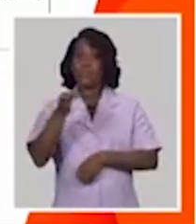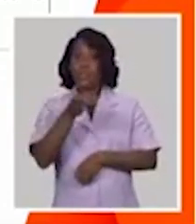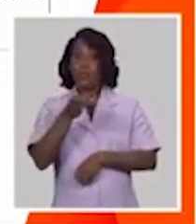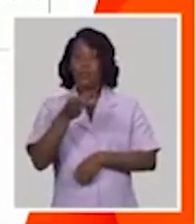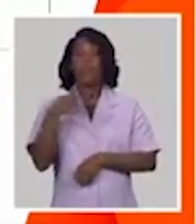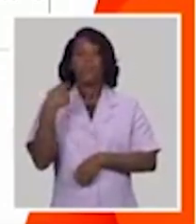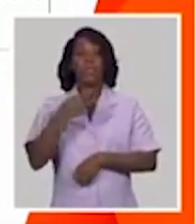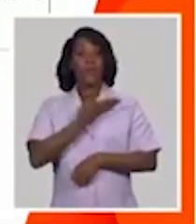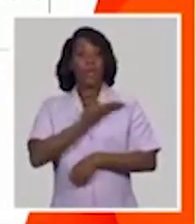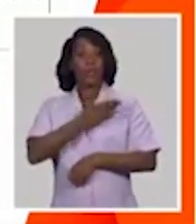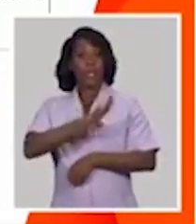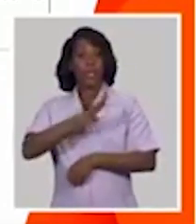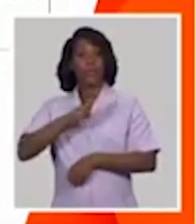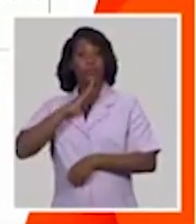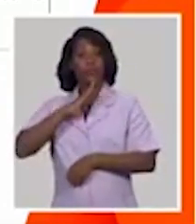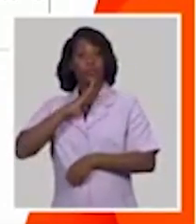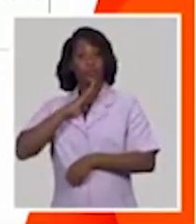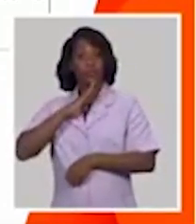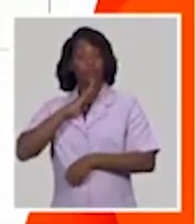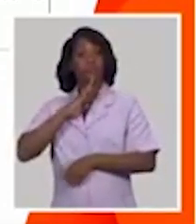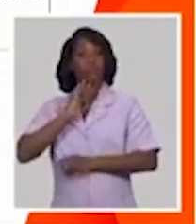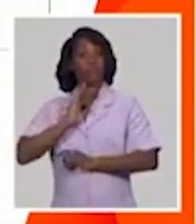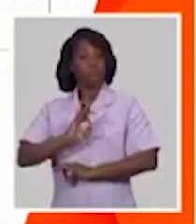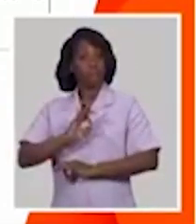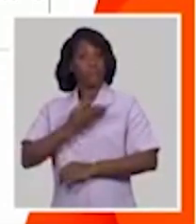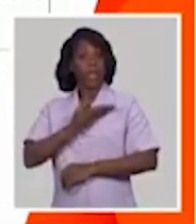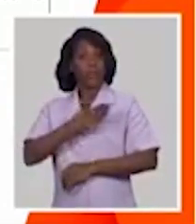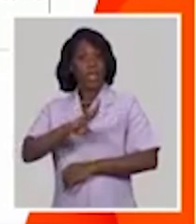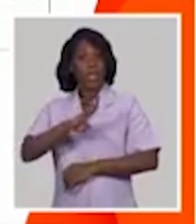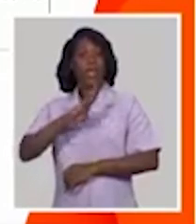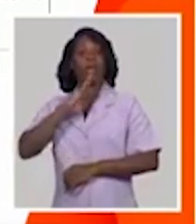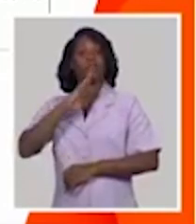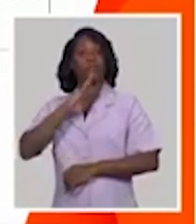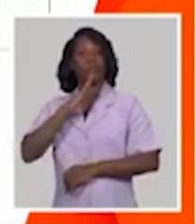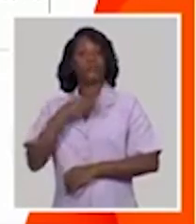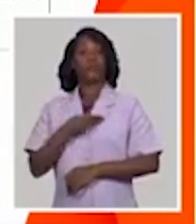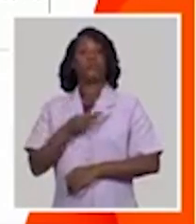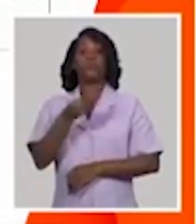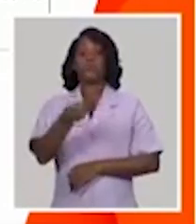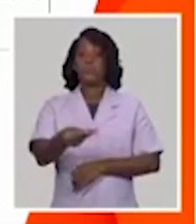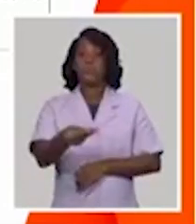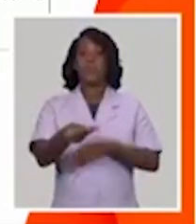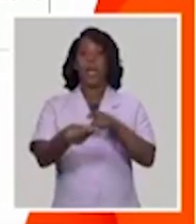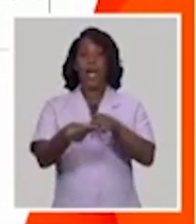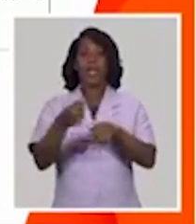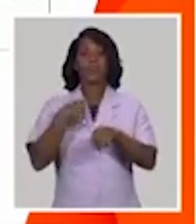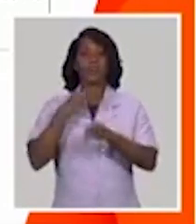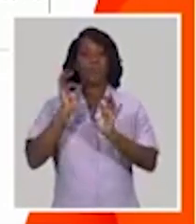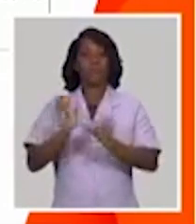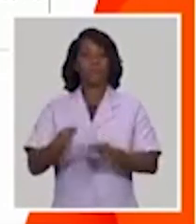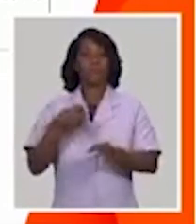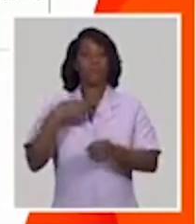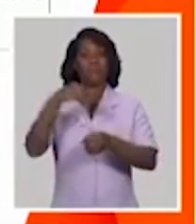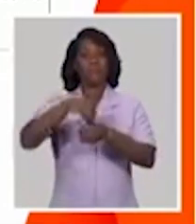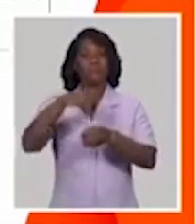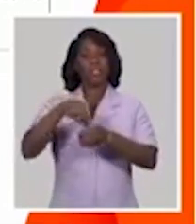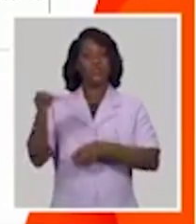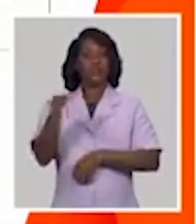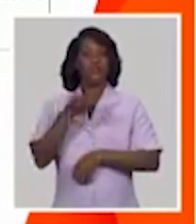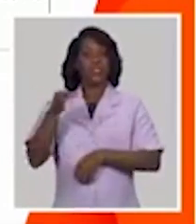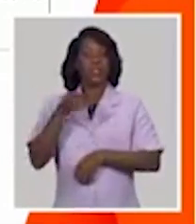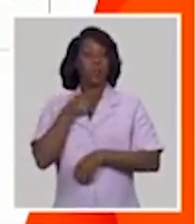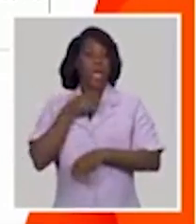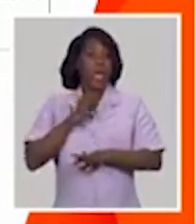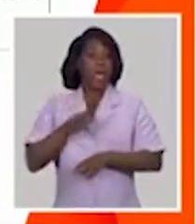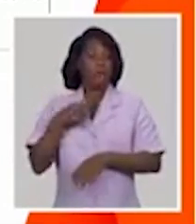establecimiento. El documento que lo acredite será el carnet de identidad. O sea que el personal de